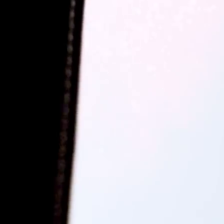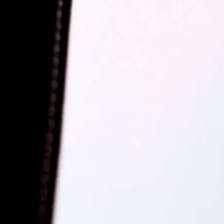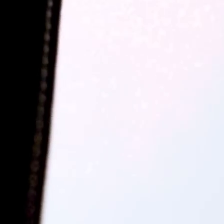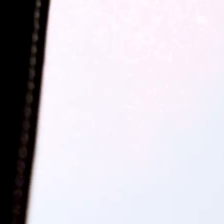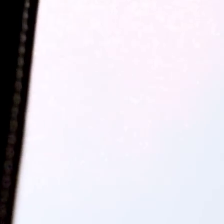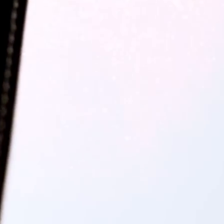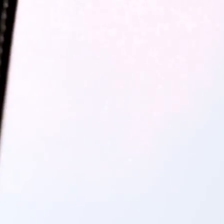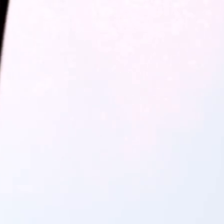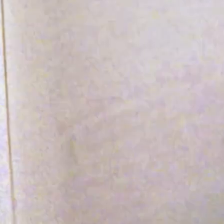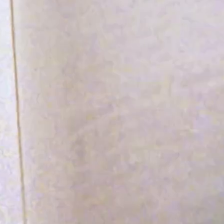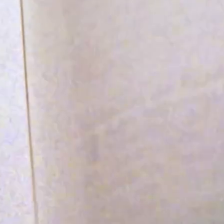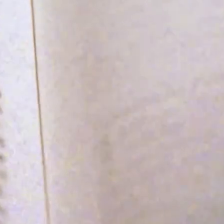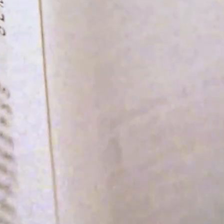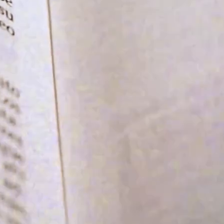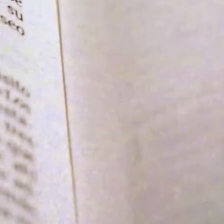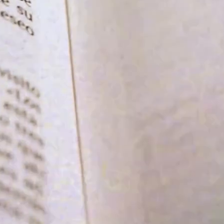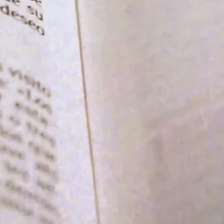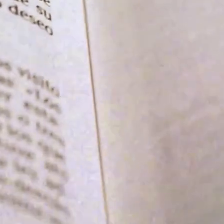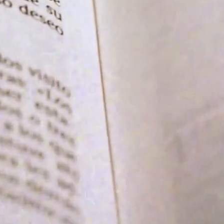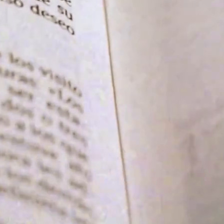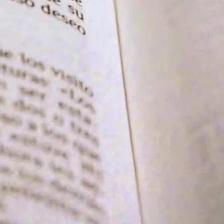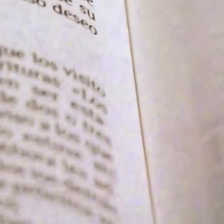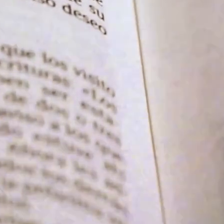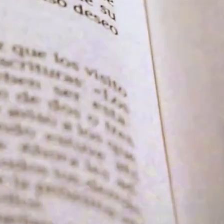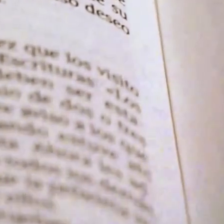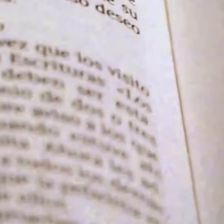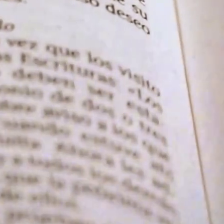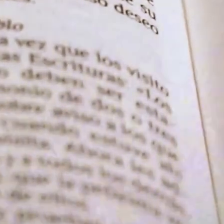siento, saque este momento